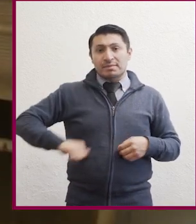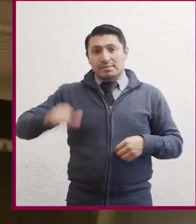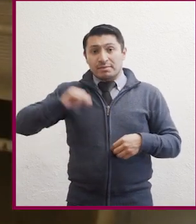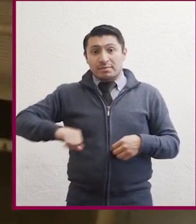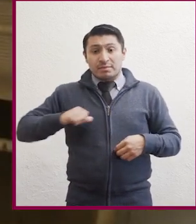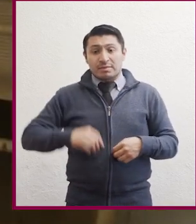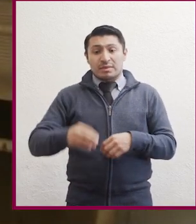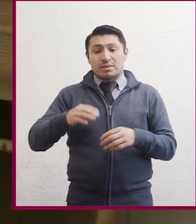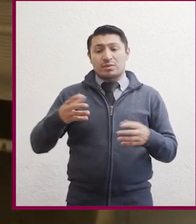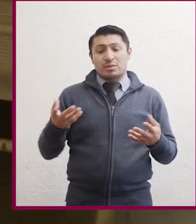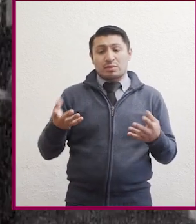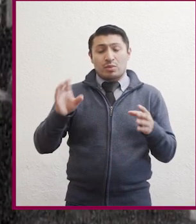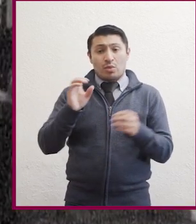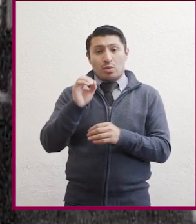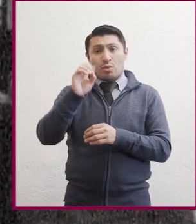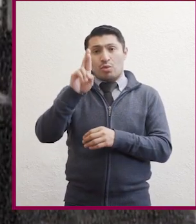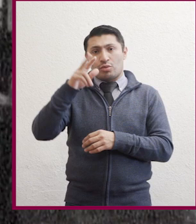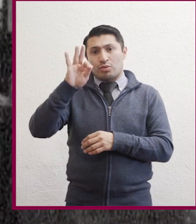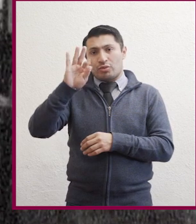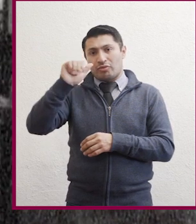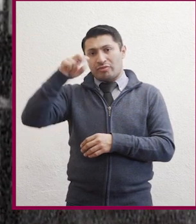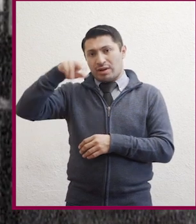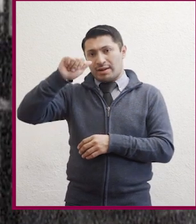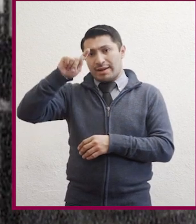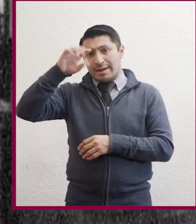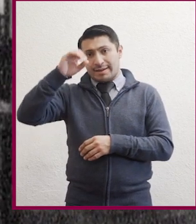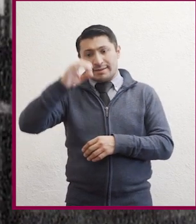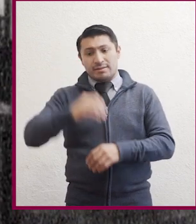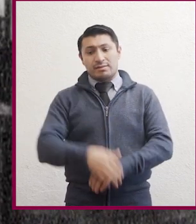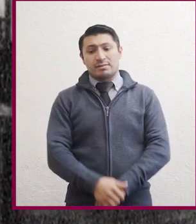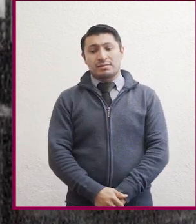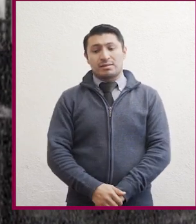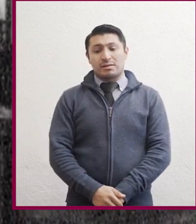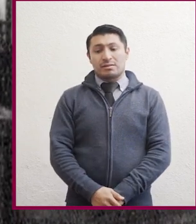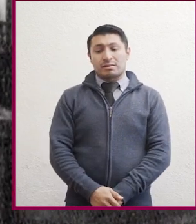recuerdos de la época en la que este fue un orfanato.